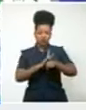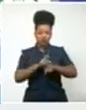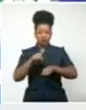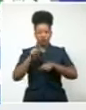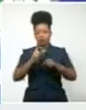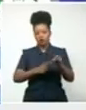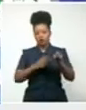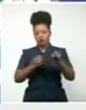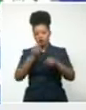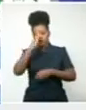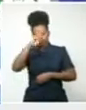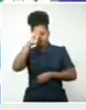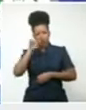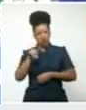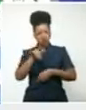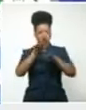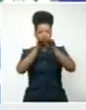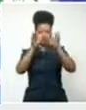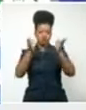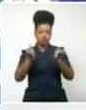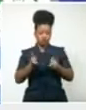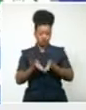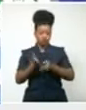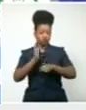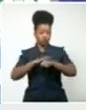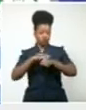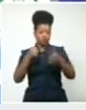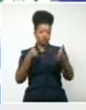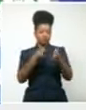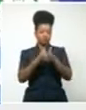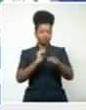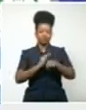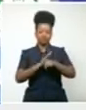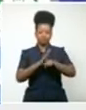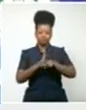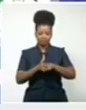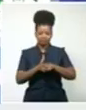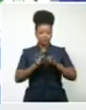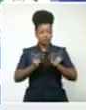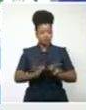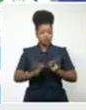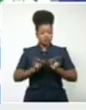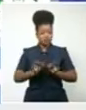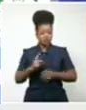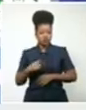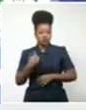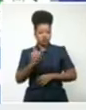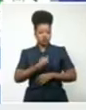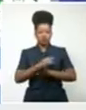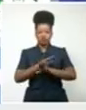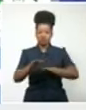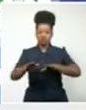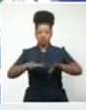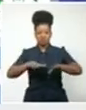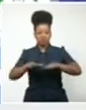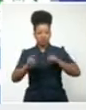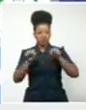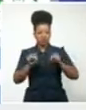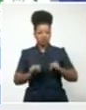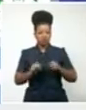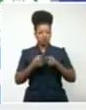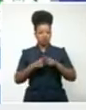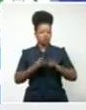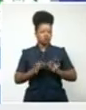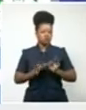el mundo, dado el impacto de la COVID-19. Como siempre, nosotros listos en nuestro estudio, pero siempre hacemos